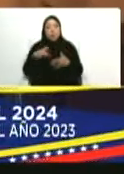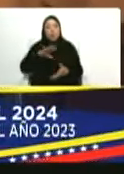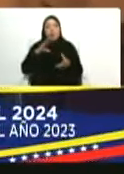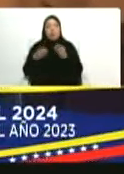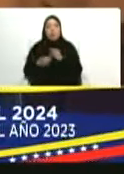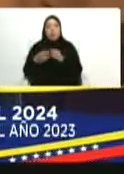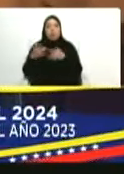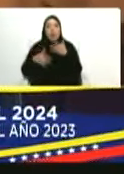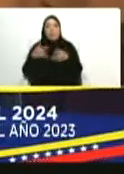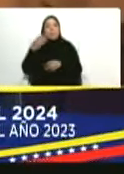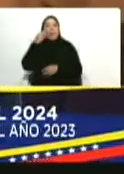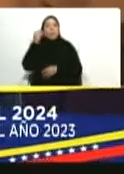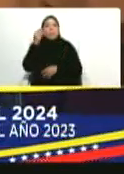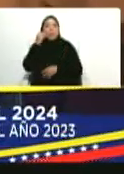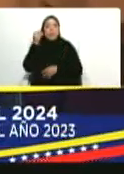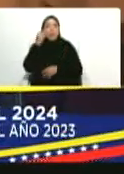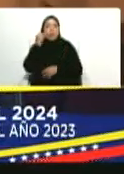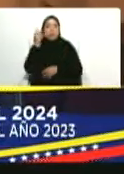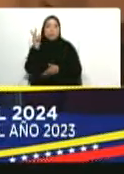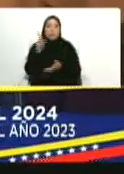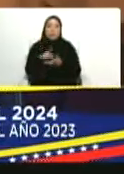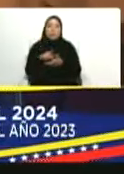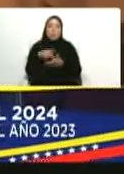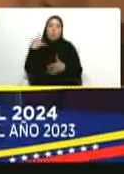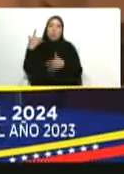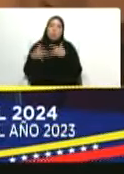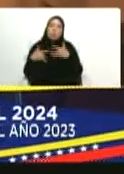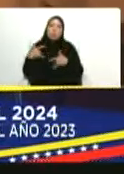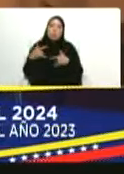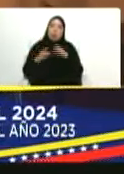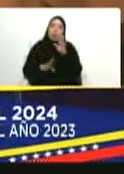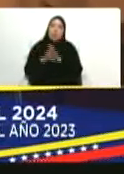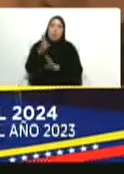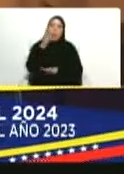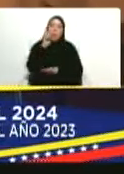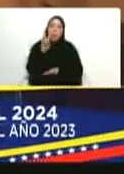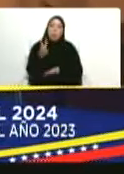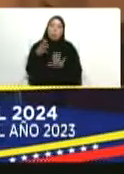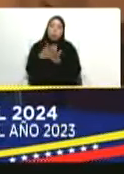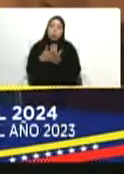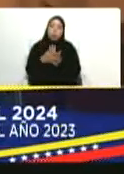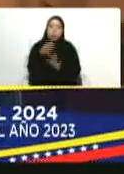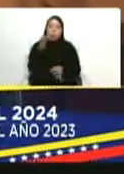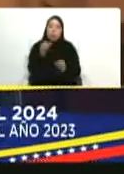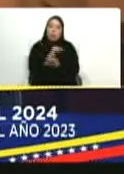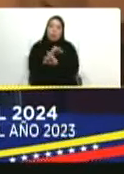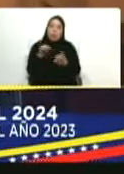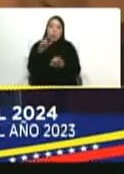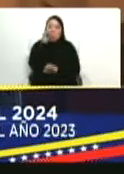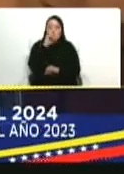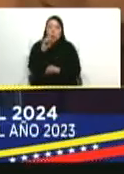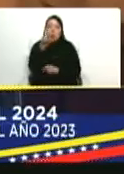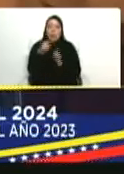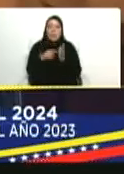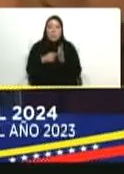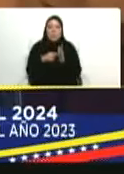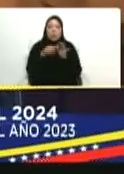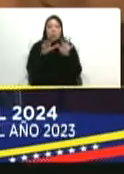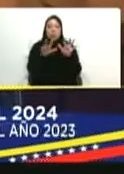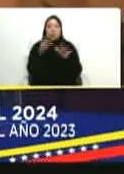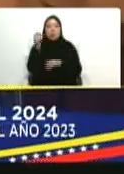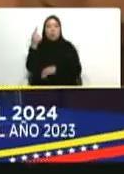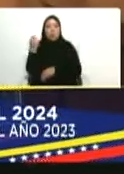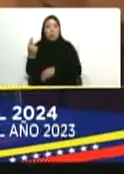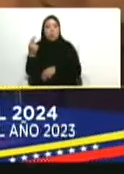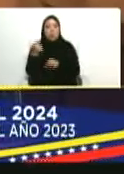transformaciones que ha experimentado. Como ejemplo de ello, salta a la vista la Declaración de Independencia de 1811,